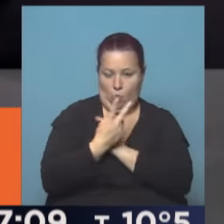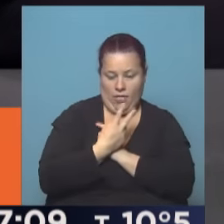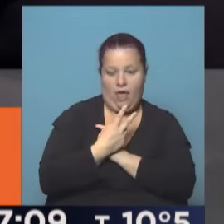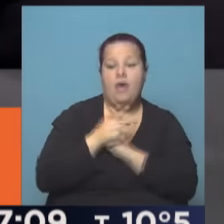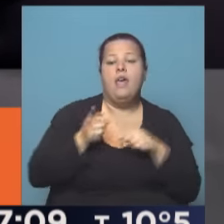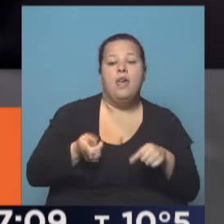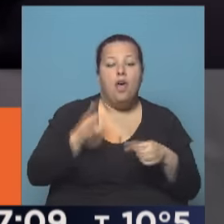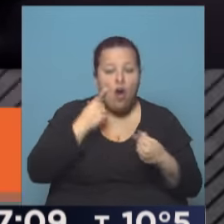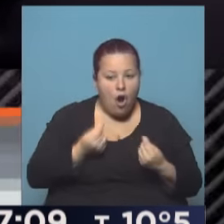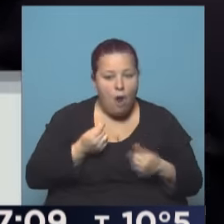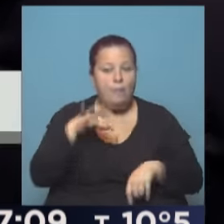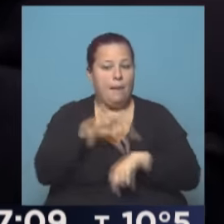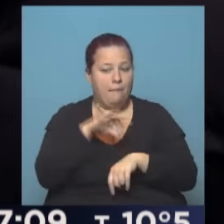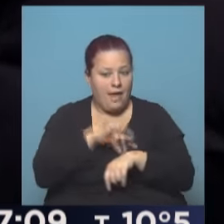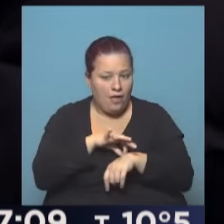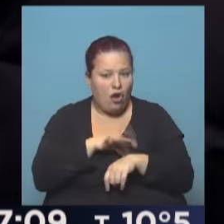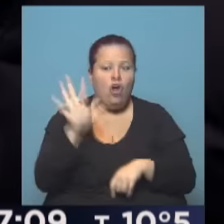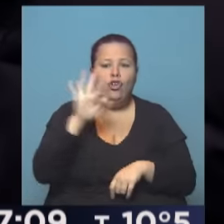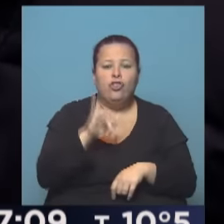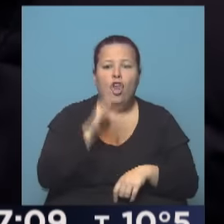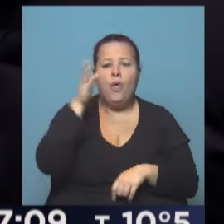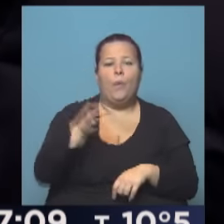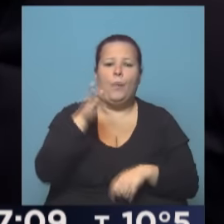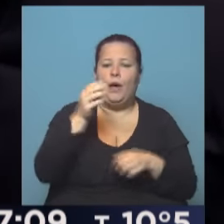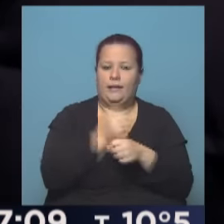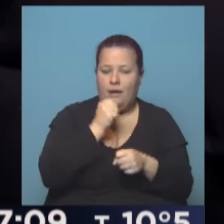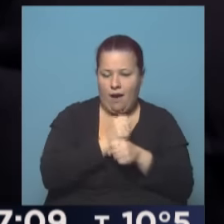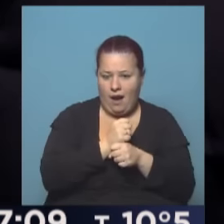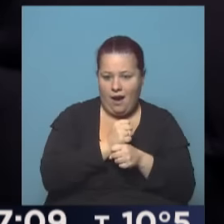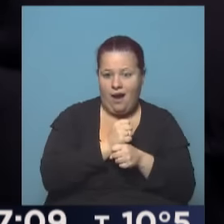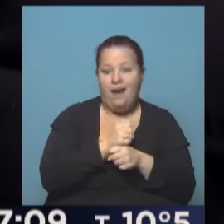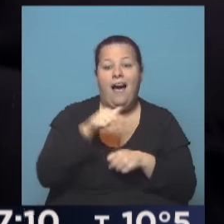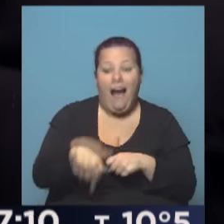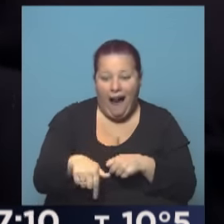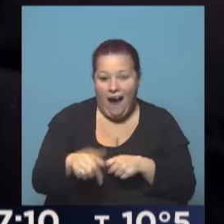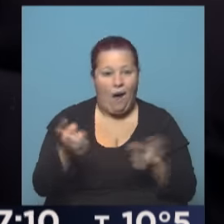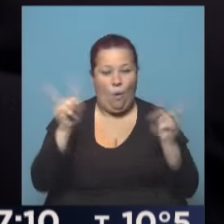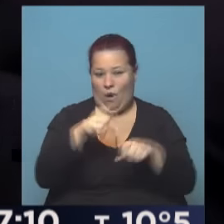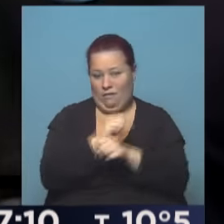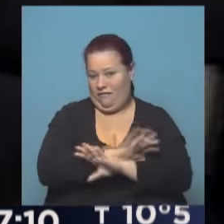él era un médico que todos los días iba a su consultorio después de esto no creo que pueda volver a hacerlo